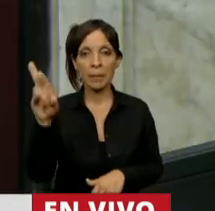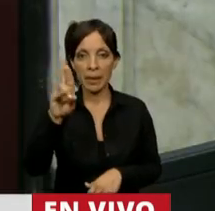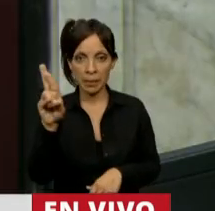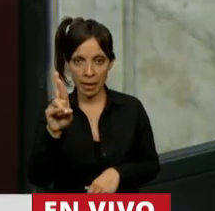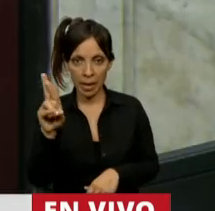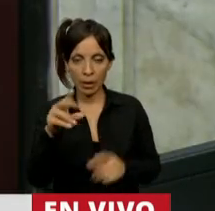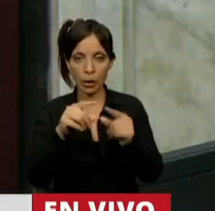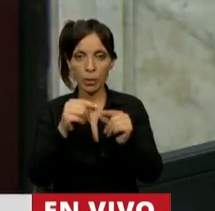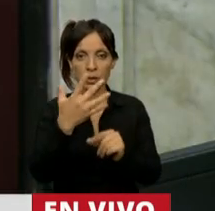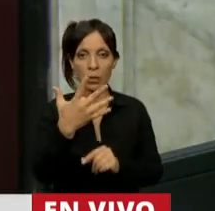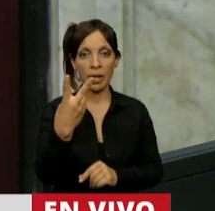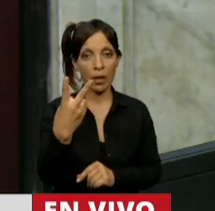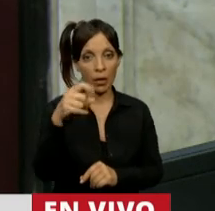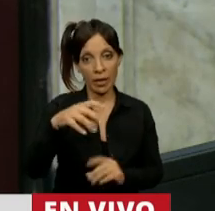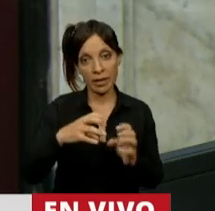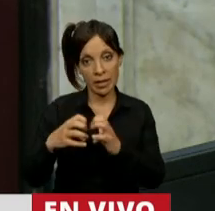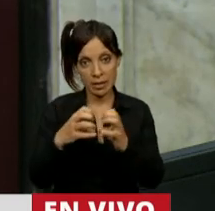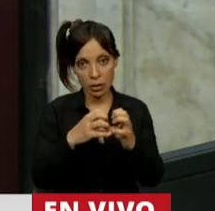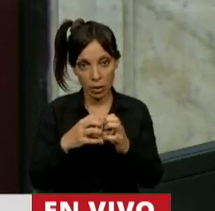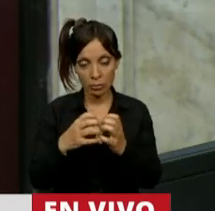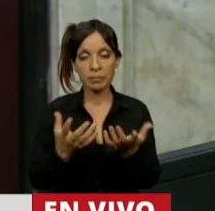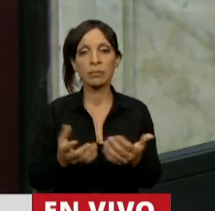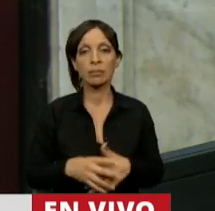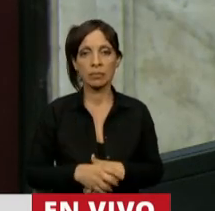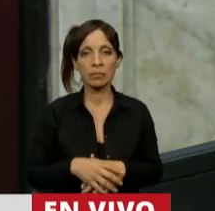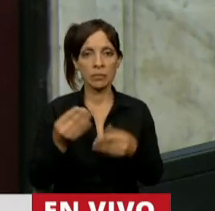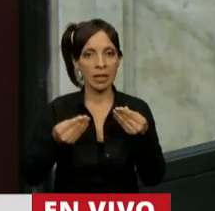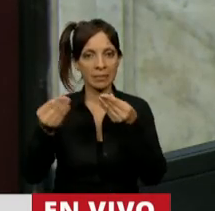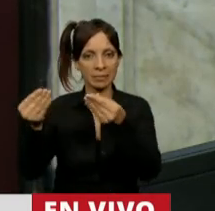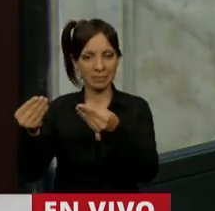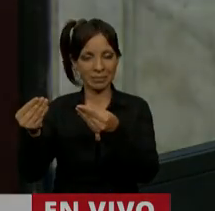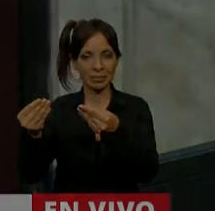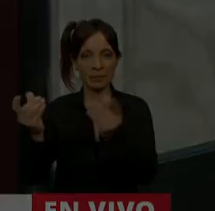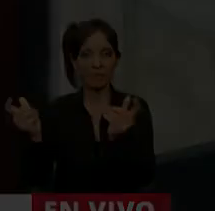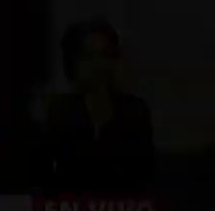privilegio número 52 de esta sesión se gira a la Comisión de Asuntos Constitucionales.